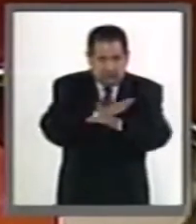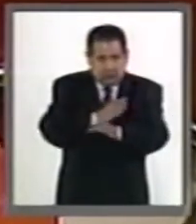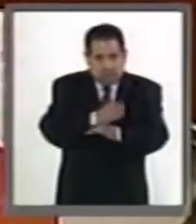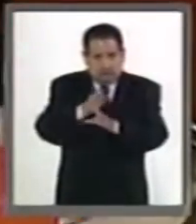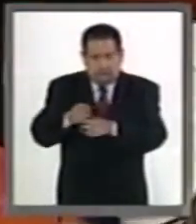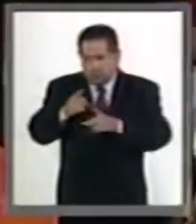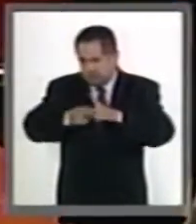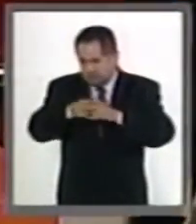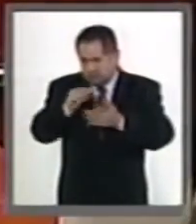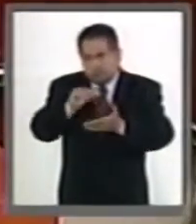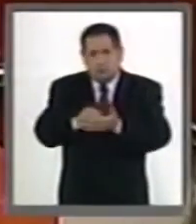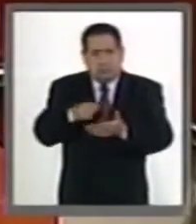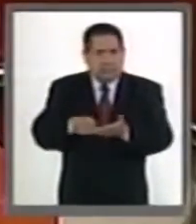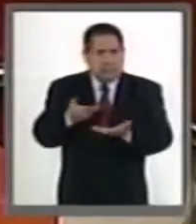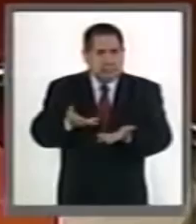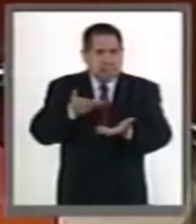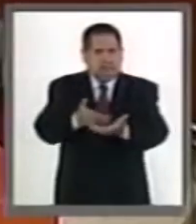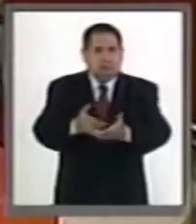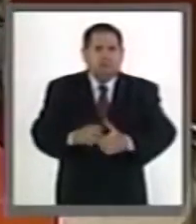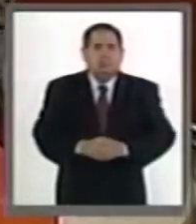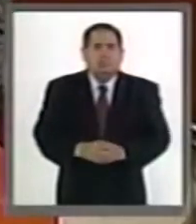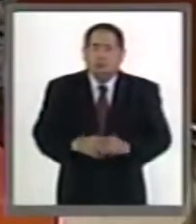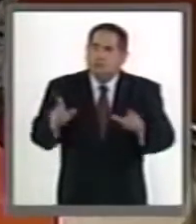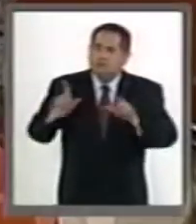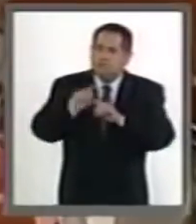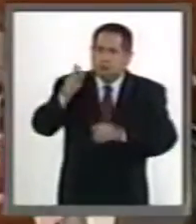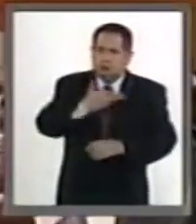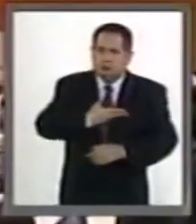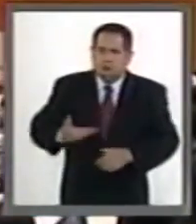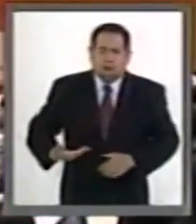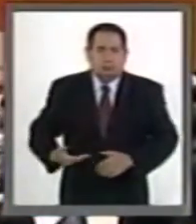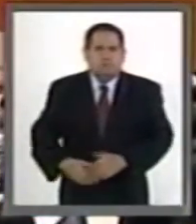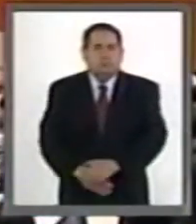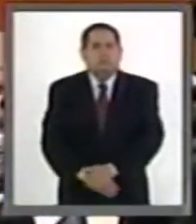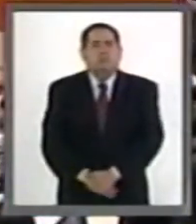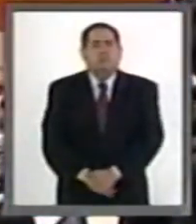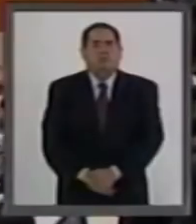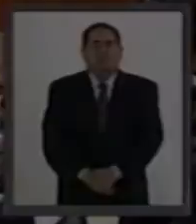estimaciones planteadas en este paquete económico. Es cuanto, señor presidente. Muchas gracias.